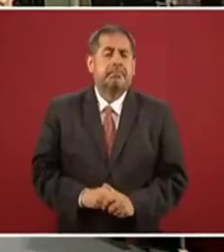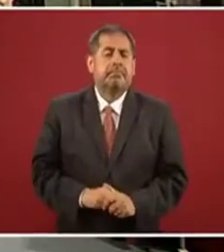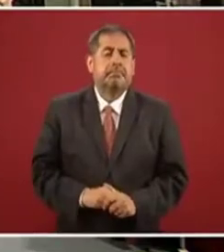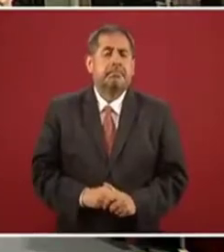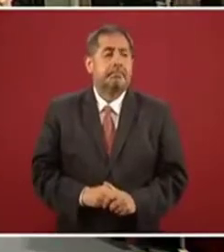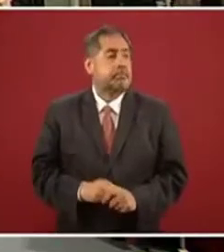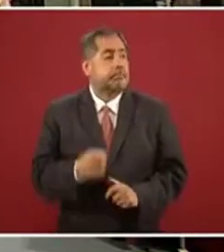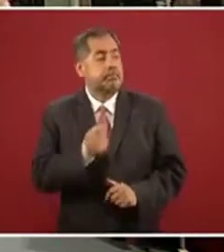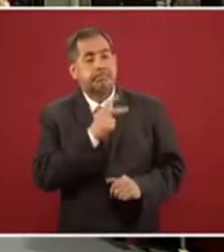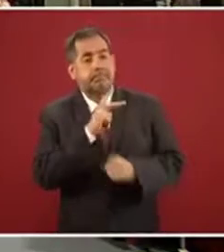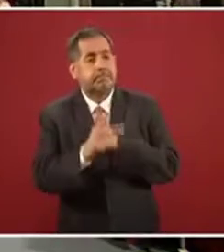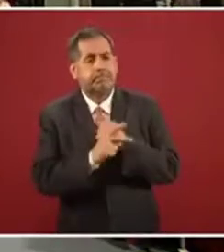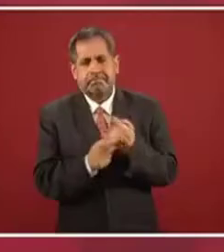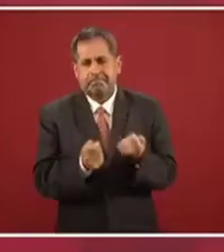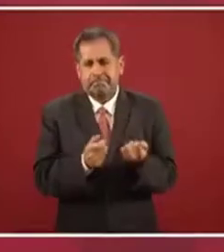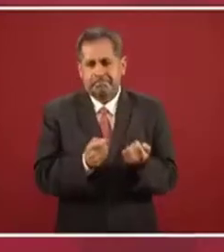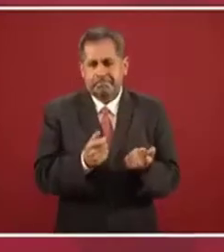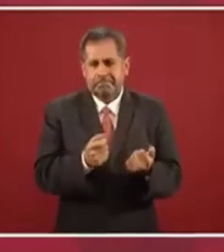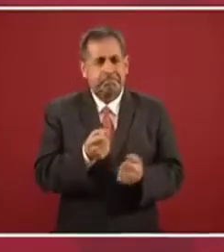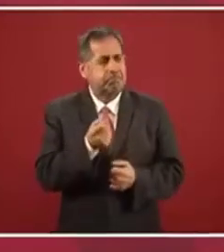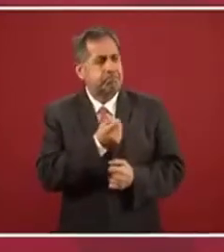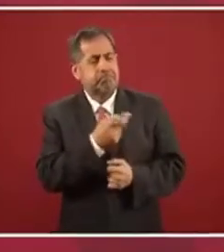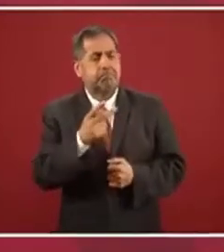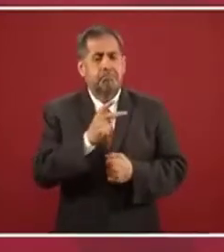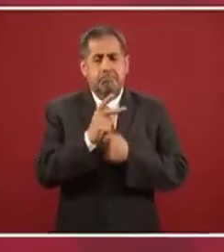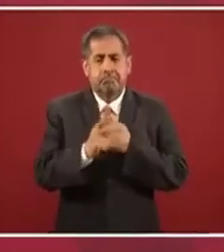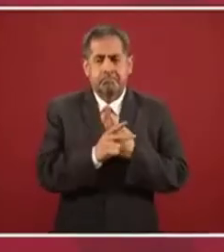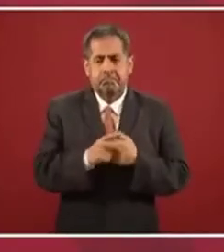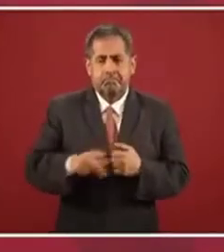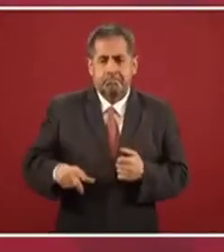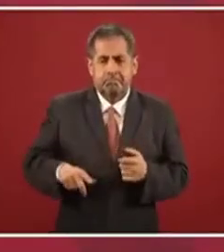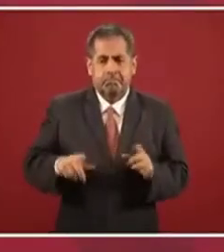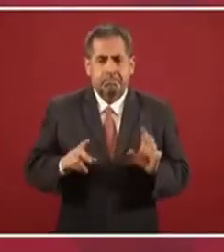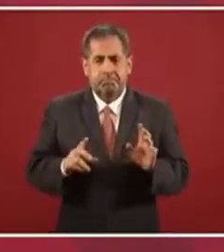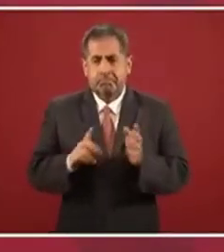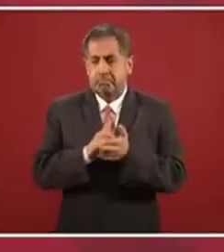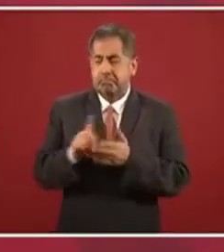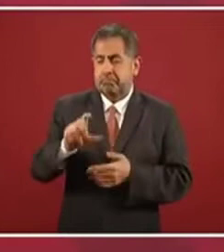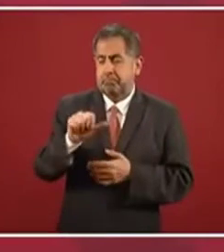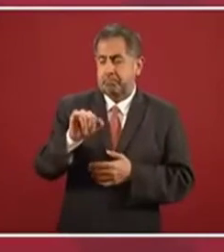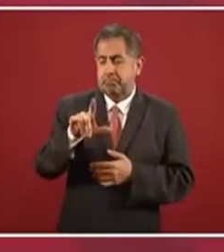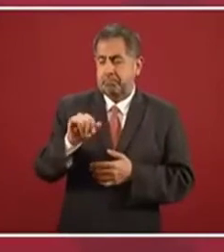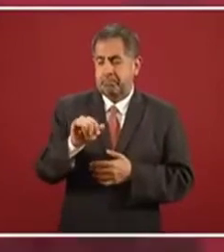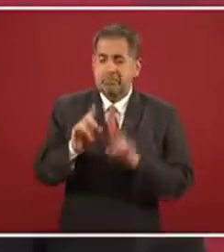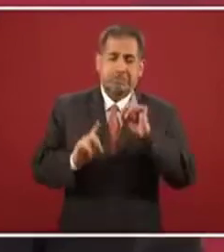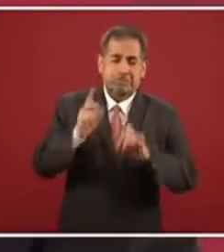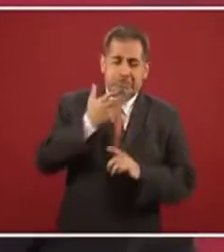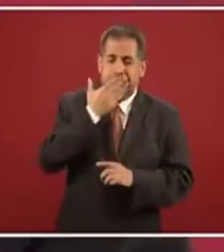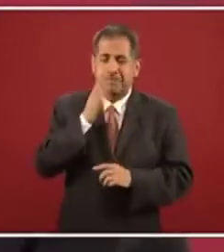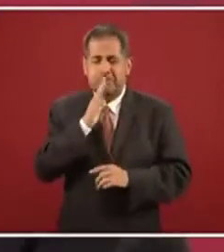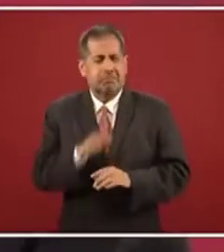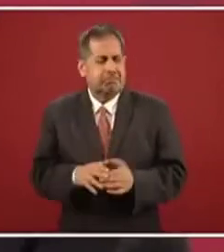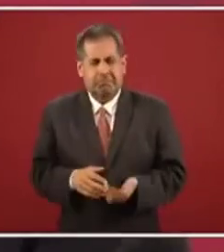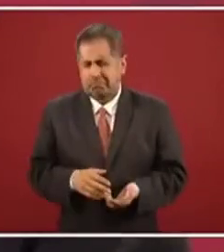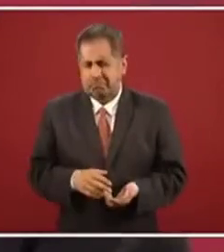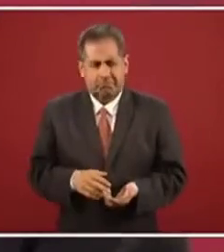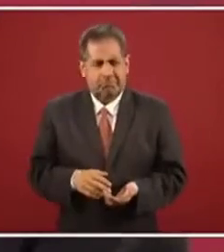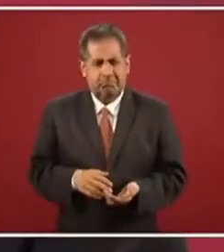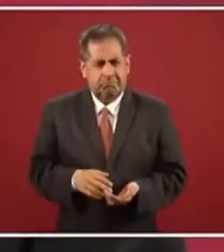Pocos países y pocos gobiernos se atreven a poner en tela de juicio el derecho de asilo. Te dice mucho de